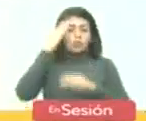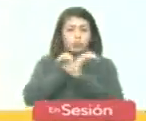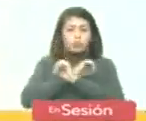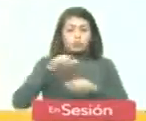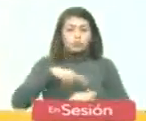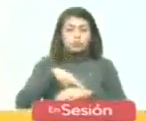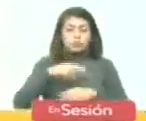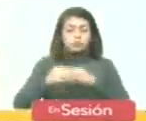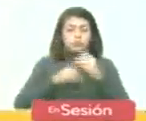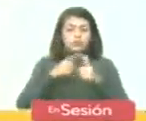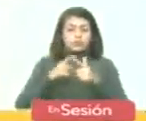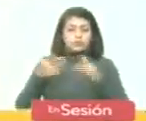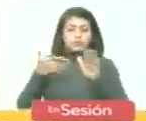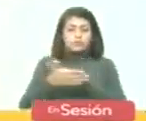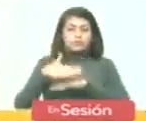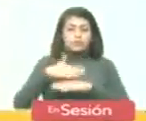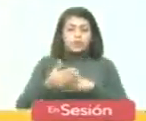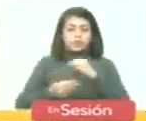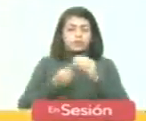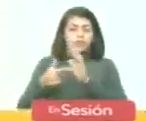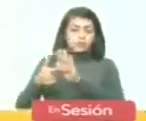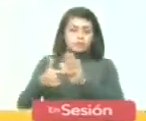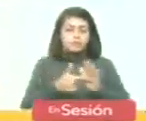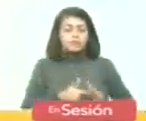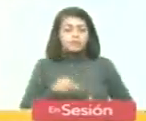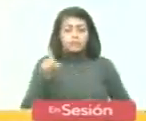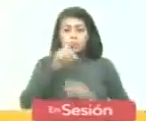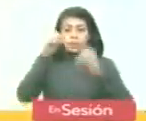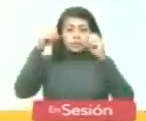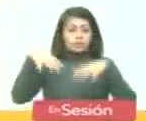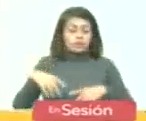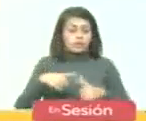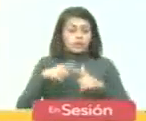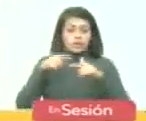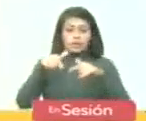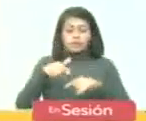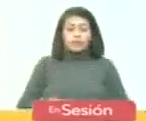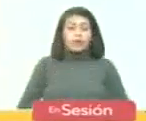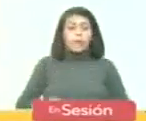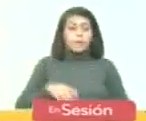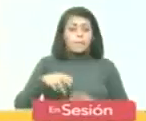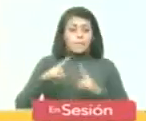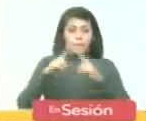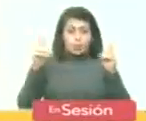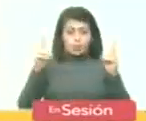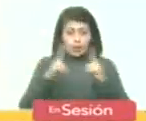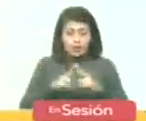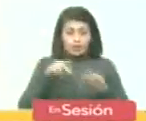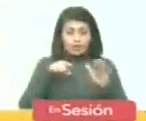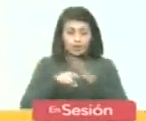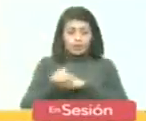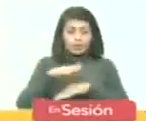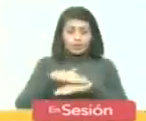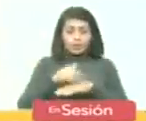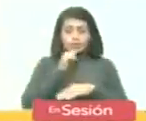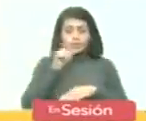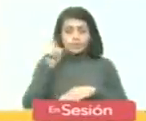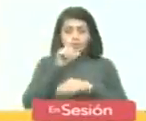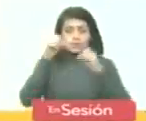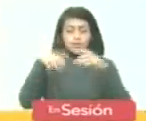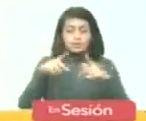Nacional. ¿Quiénes estuvieron en el 2017? ¿Y quiénes no abandonaron el puente de Tienditas? ¿Quiénes no